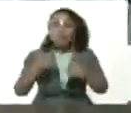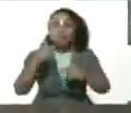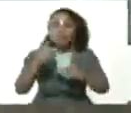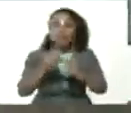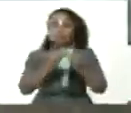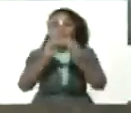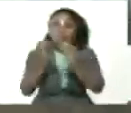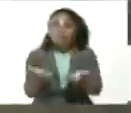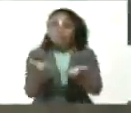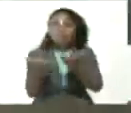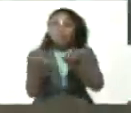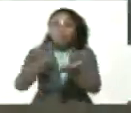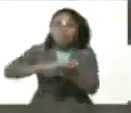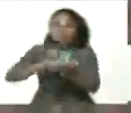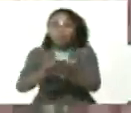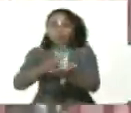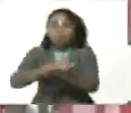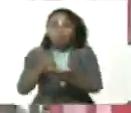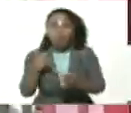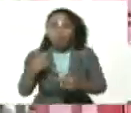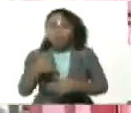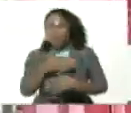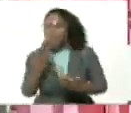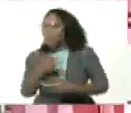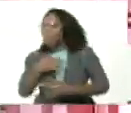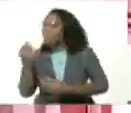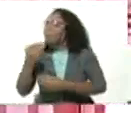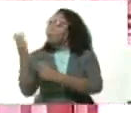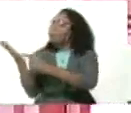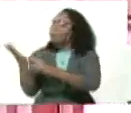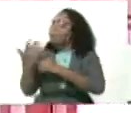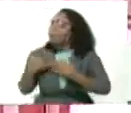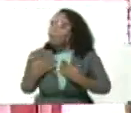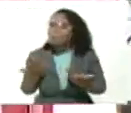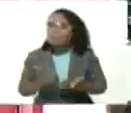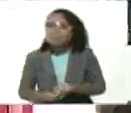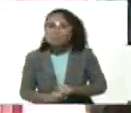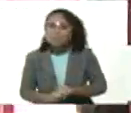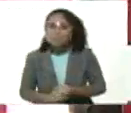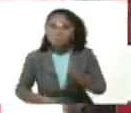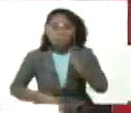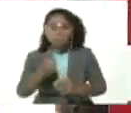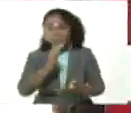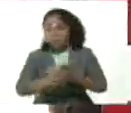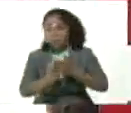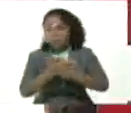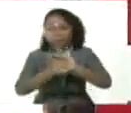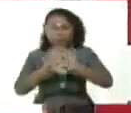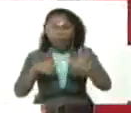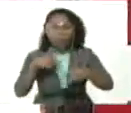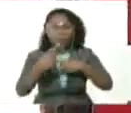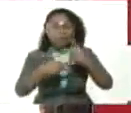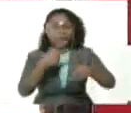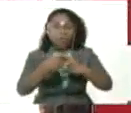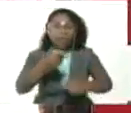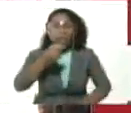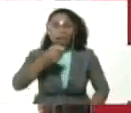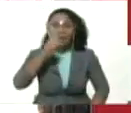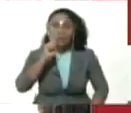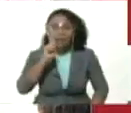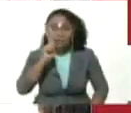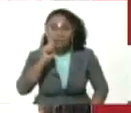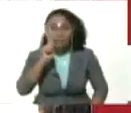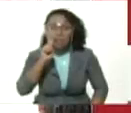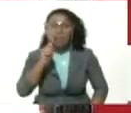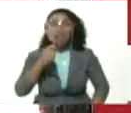cocción. ¿Qué me vas a mostrar, Alexis? Ok, una vez que ya tenemos el proceso del café en